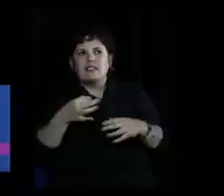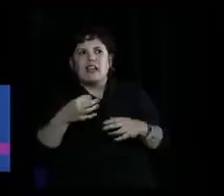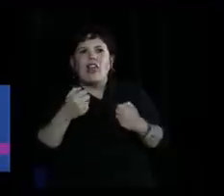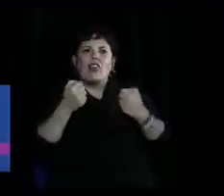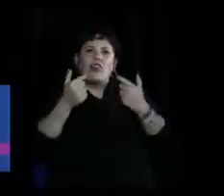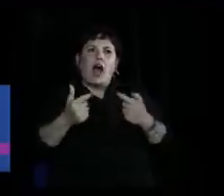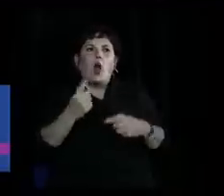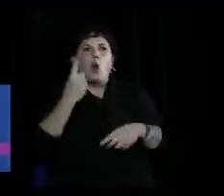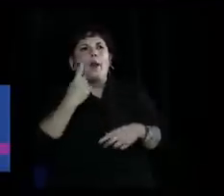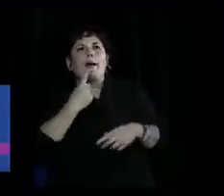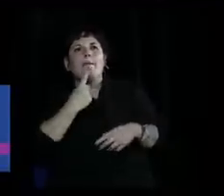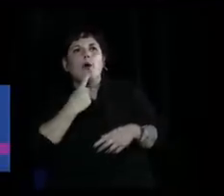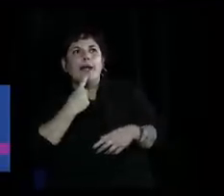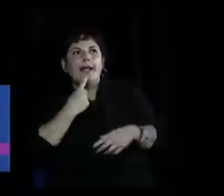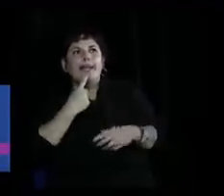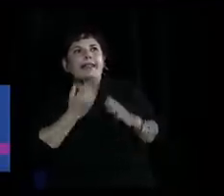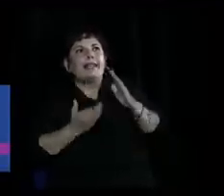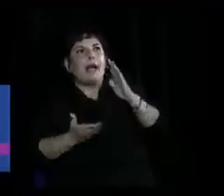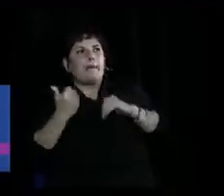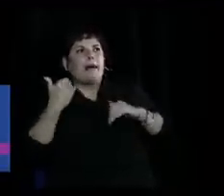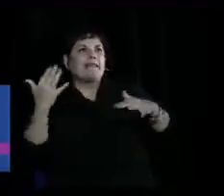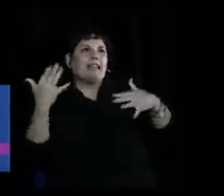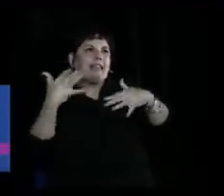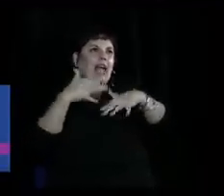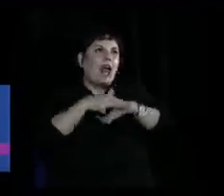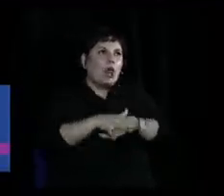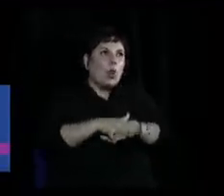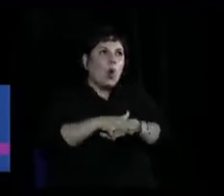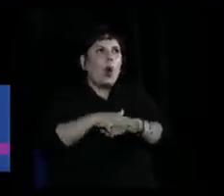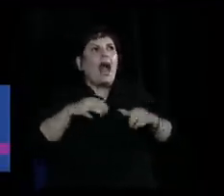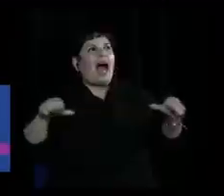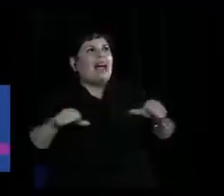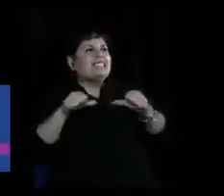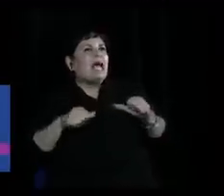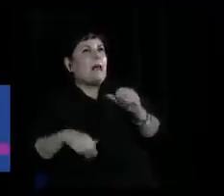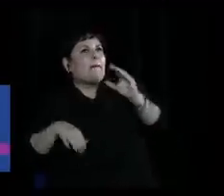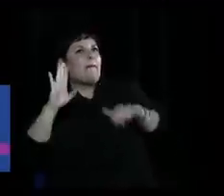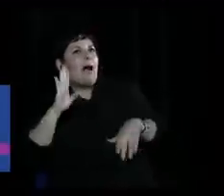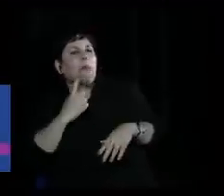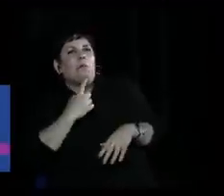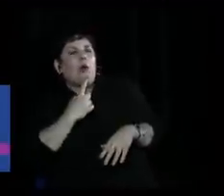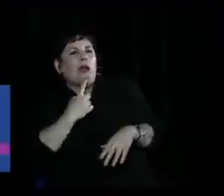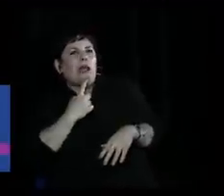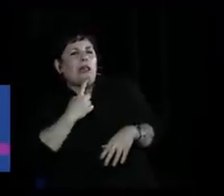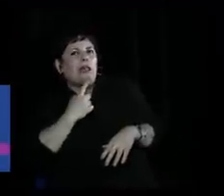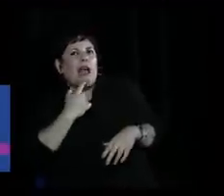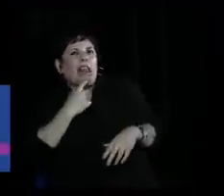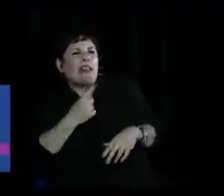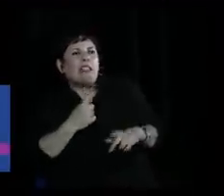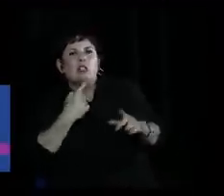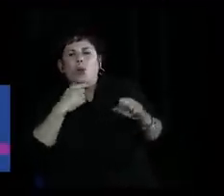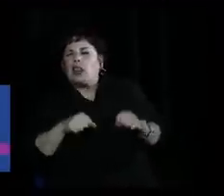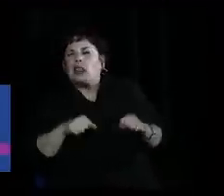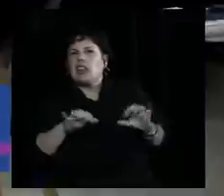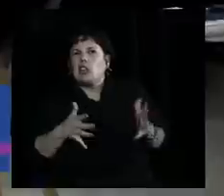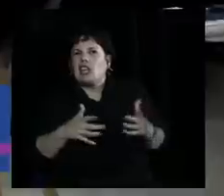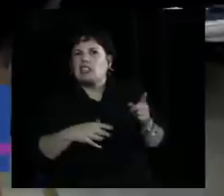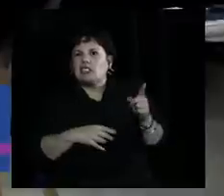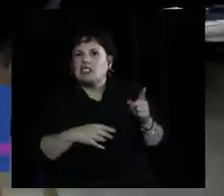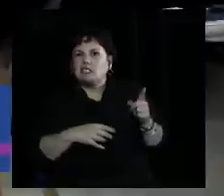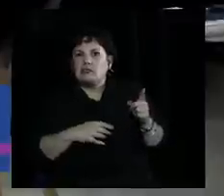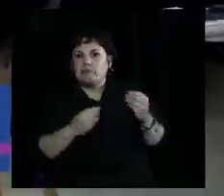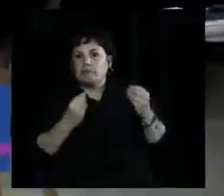una política más integradora, para hacer más política? No entiendo bien, porque